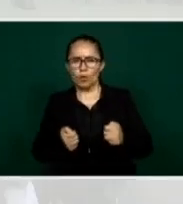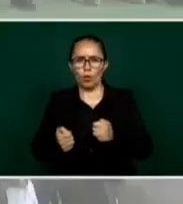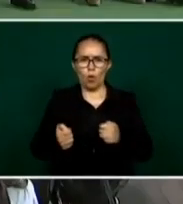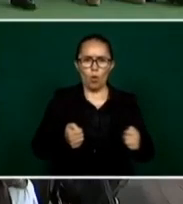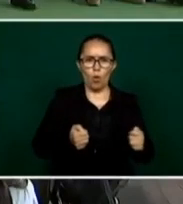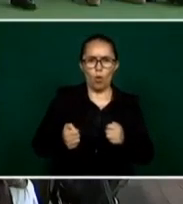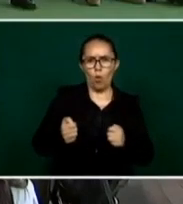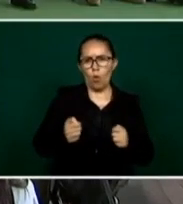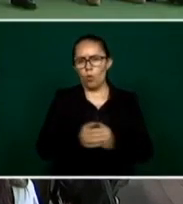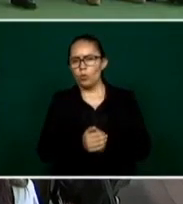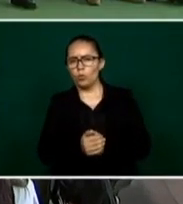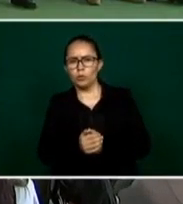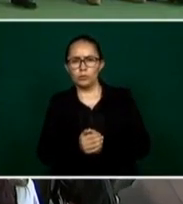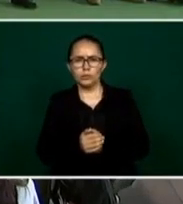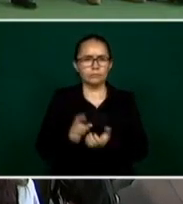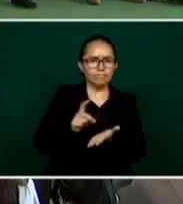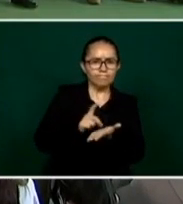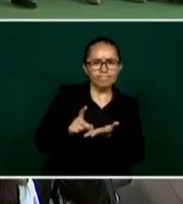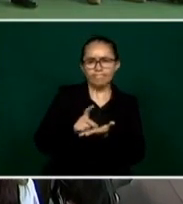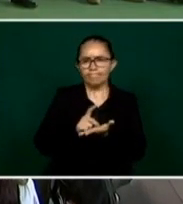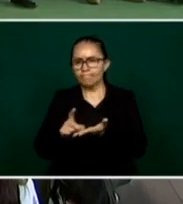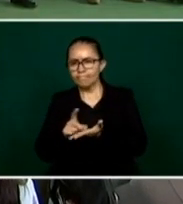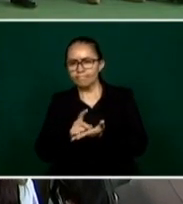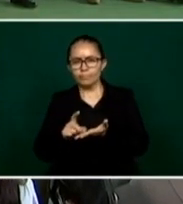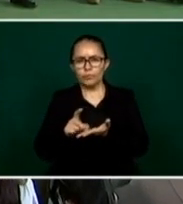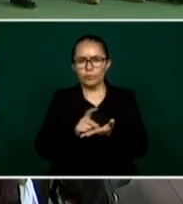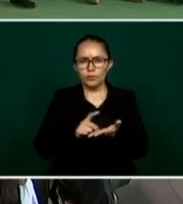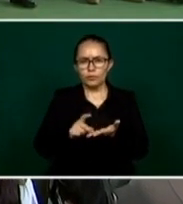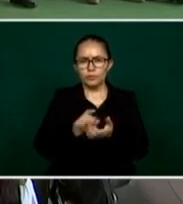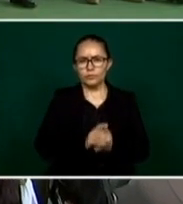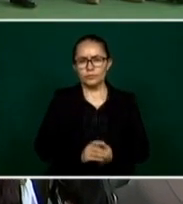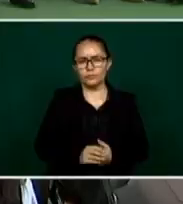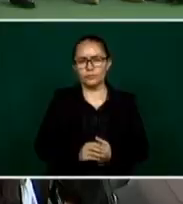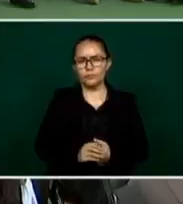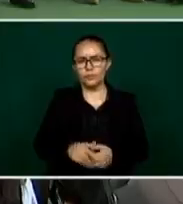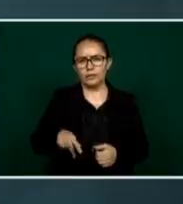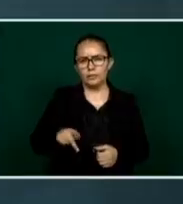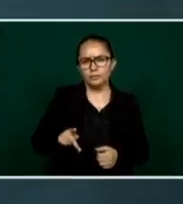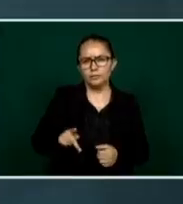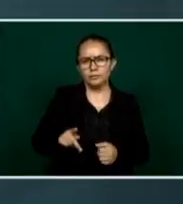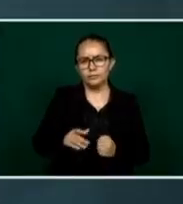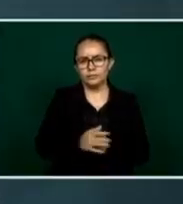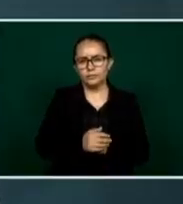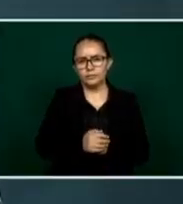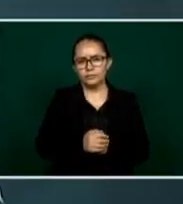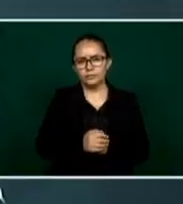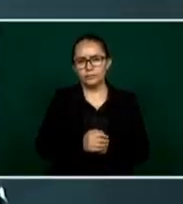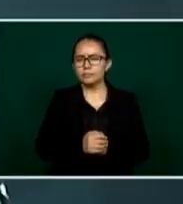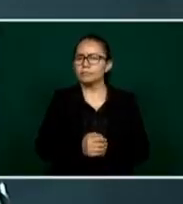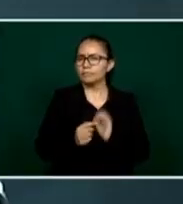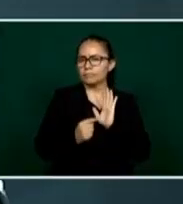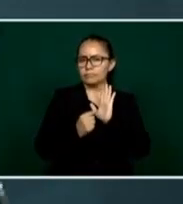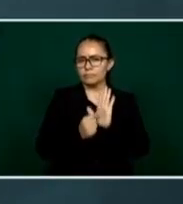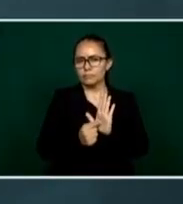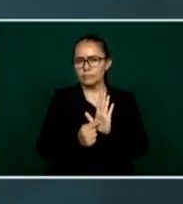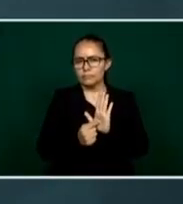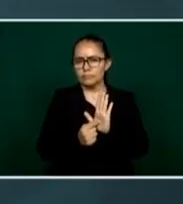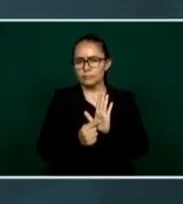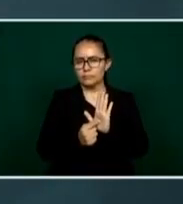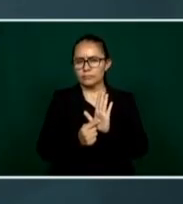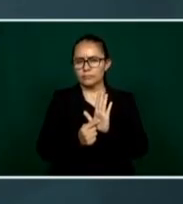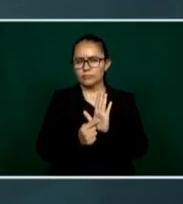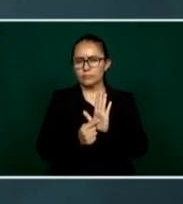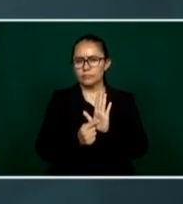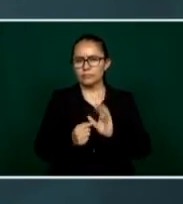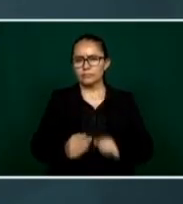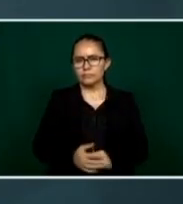el trasiego de drogas. Pero aquí lo importante a resaltar es la disminución que se ha presentado, pues